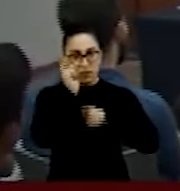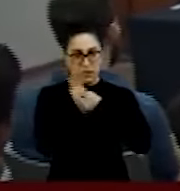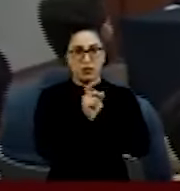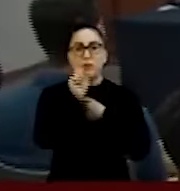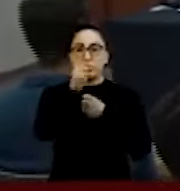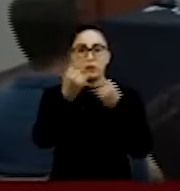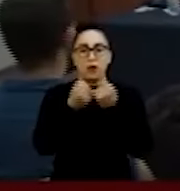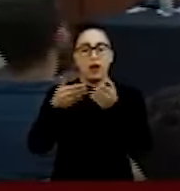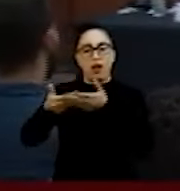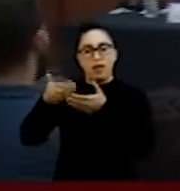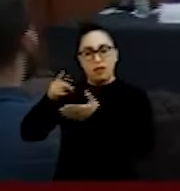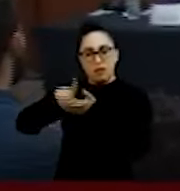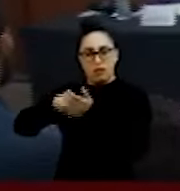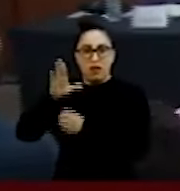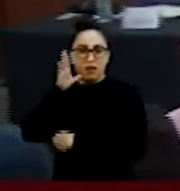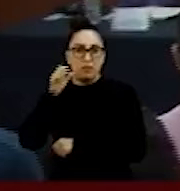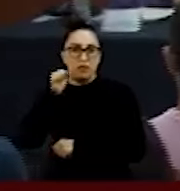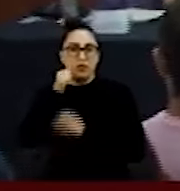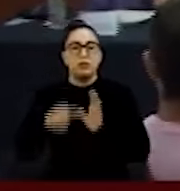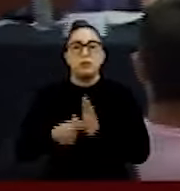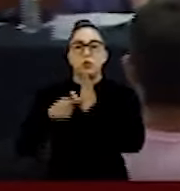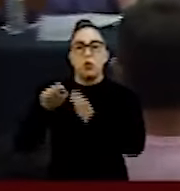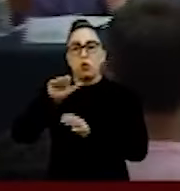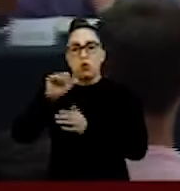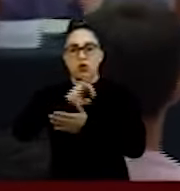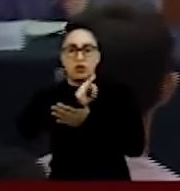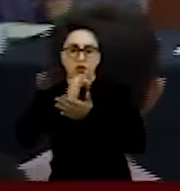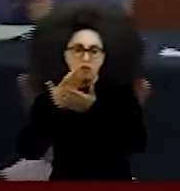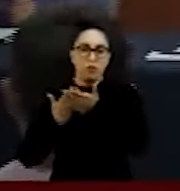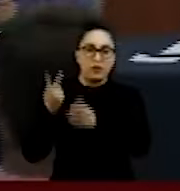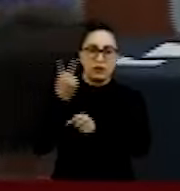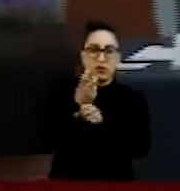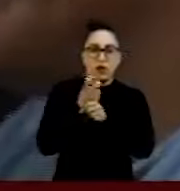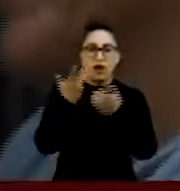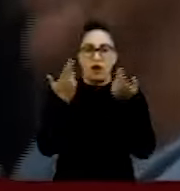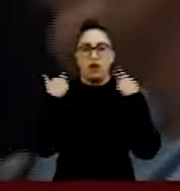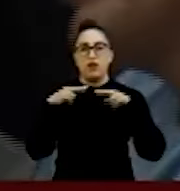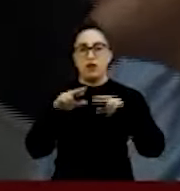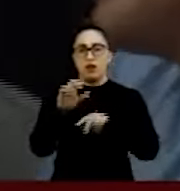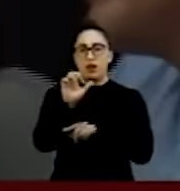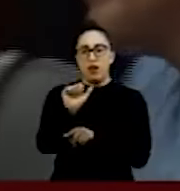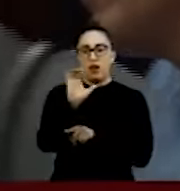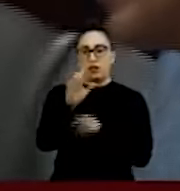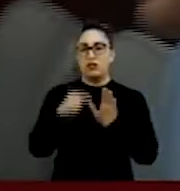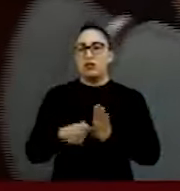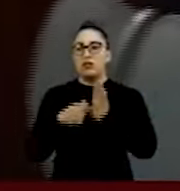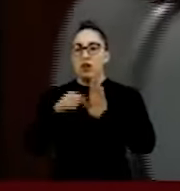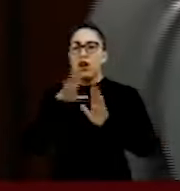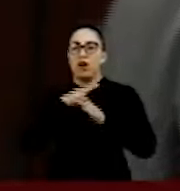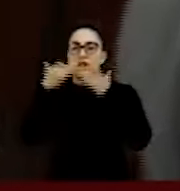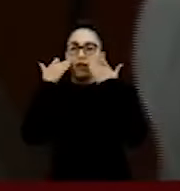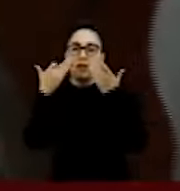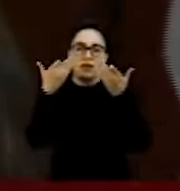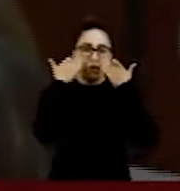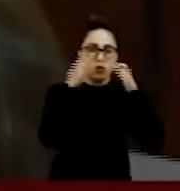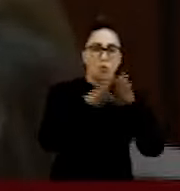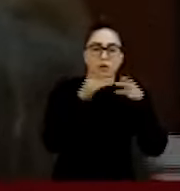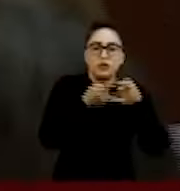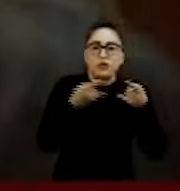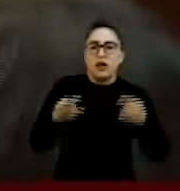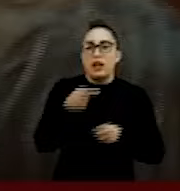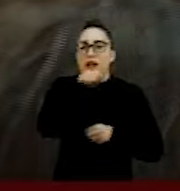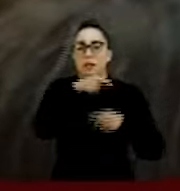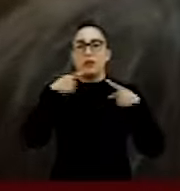en el Senado de la República se presentó un informe alterno por parte de sociedad civil que incluye testimonios de sobrevivientes de esta